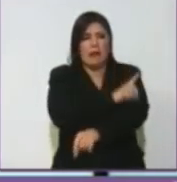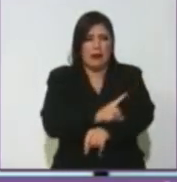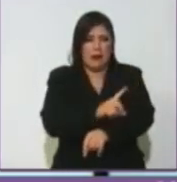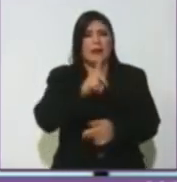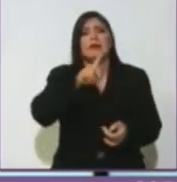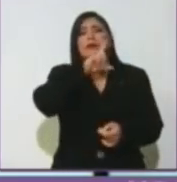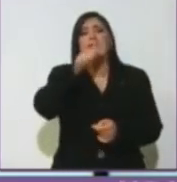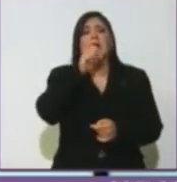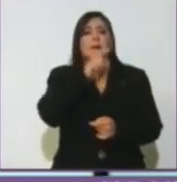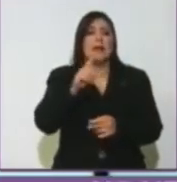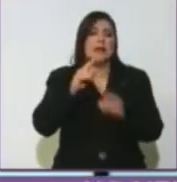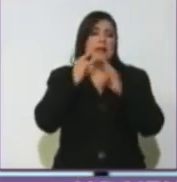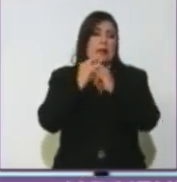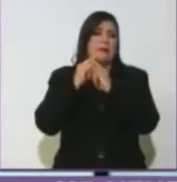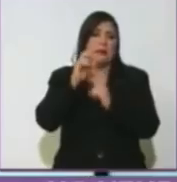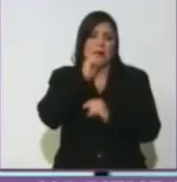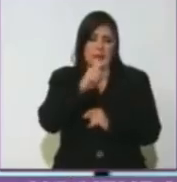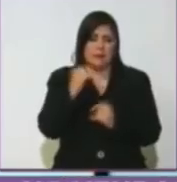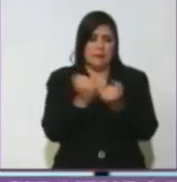del narco en tepito